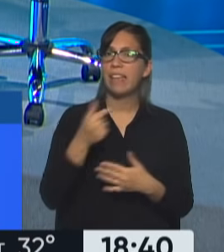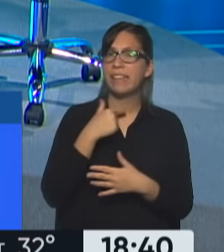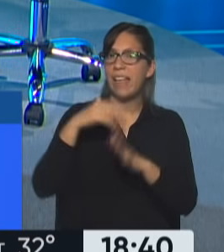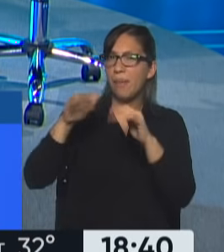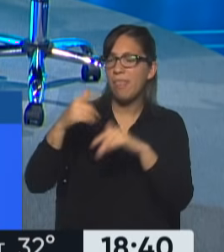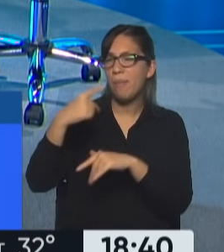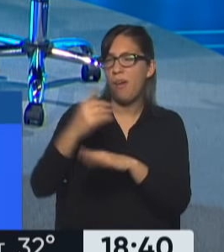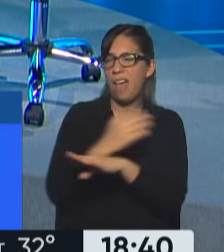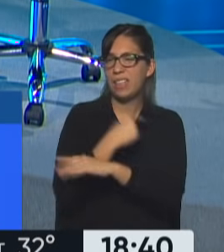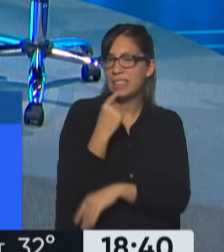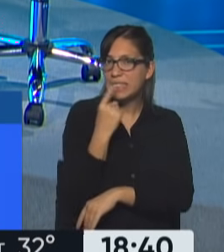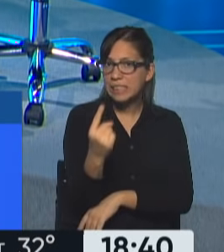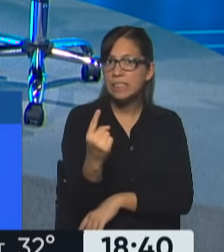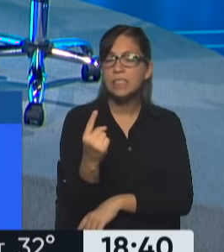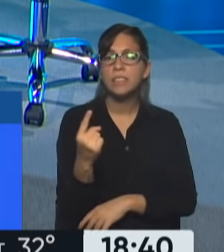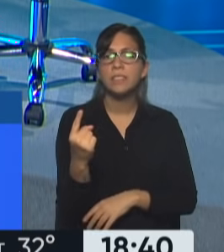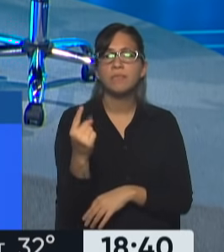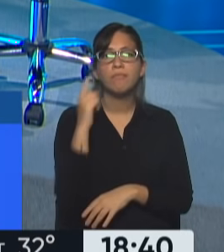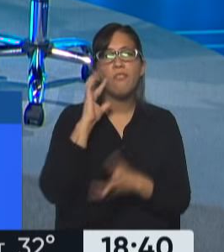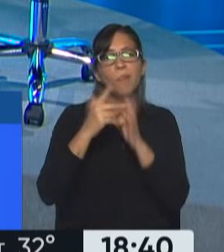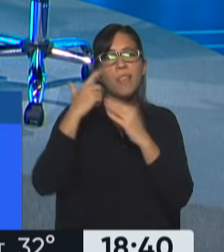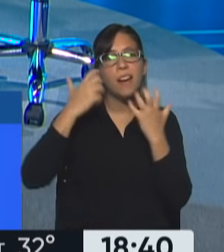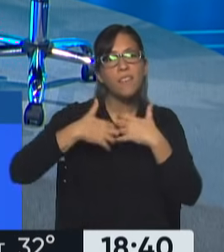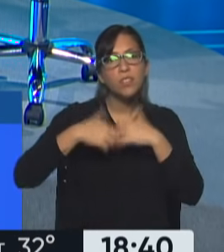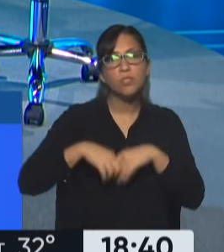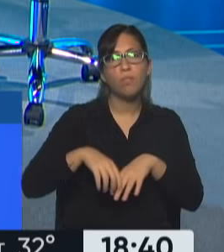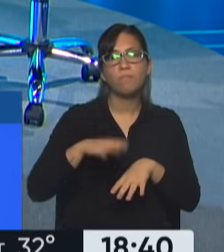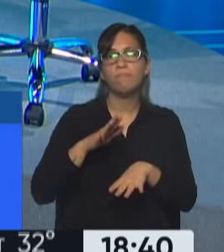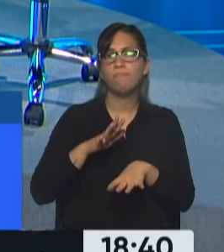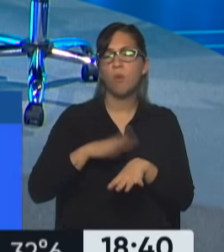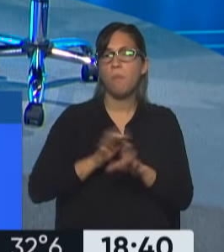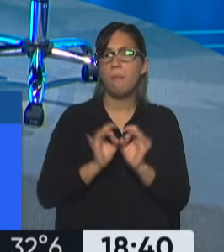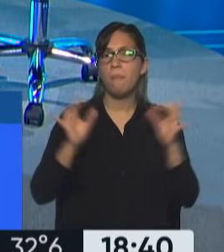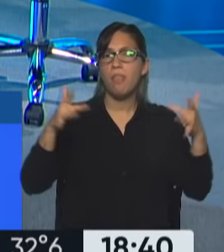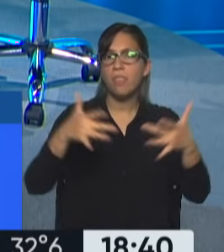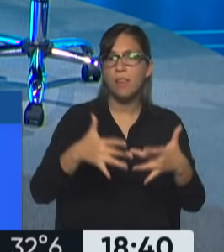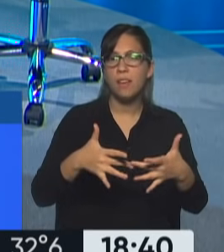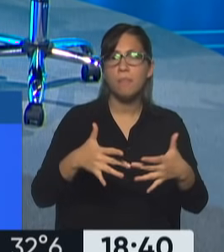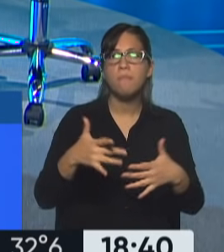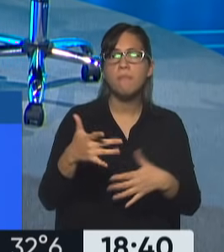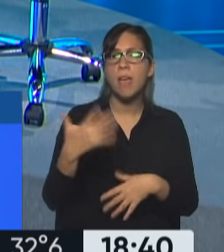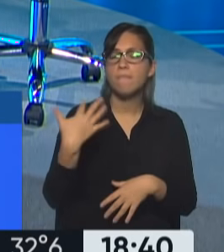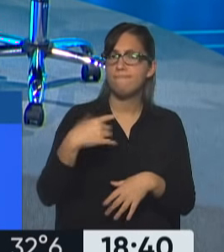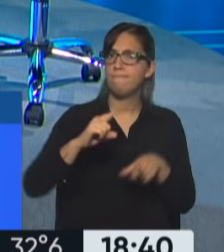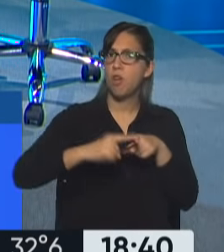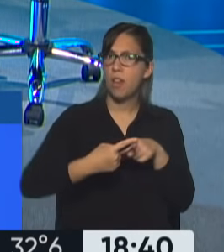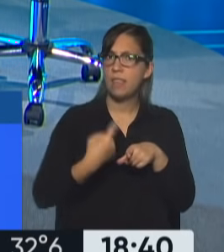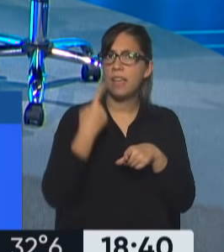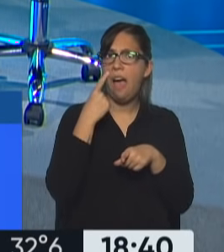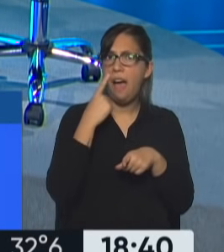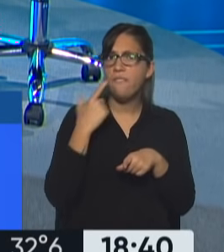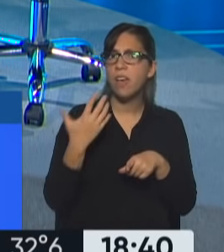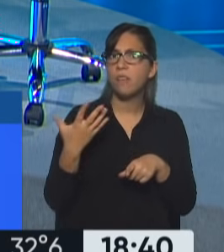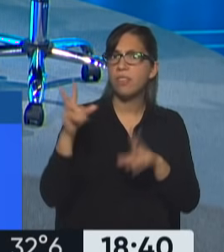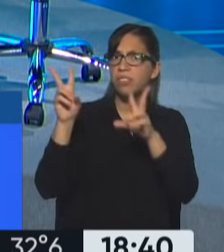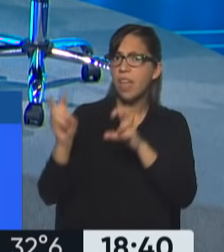gustaría preguntarte, así como en tono reflexivo, la pandemia nos ha dejado, me parece, muchos temas sobre la mesa. Veremos si la política recoge el guante, ¿no? Y